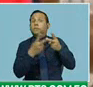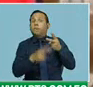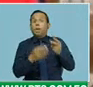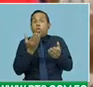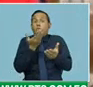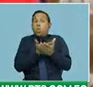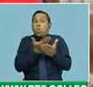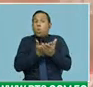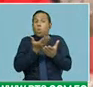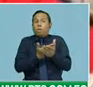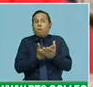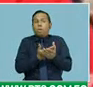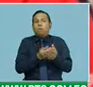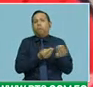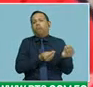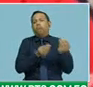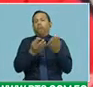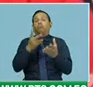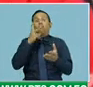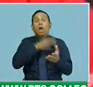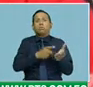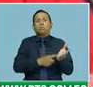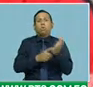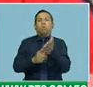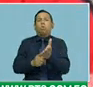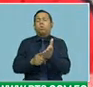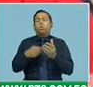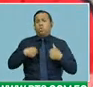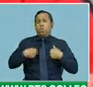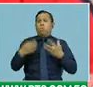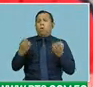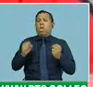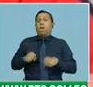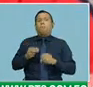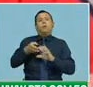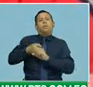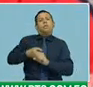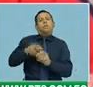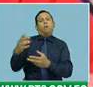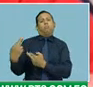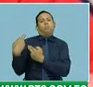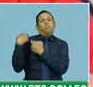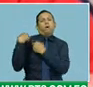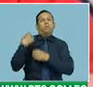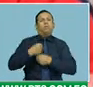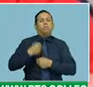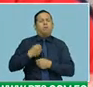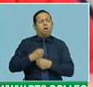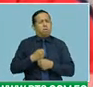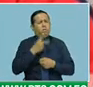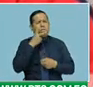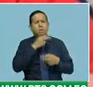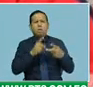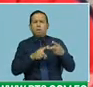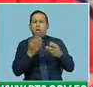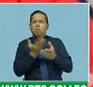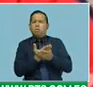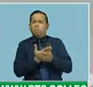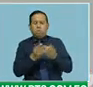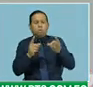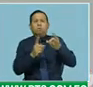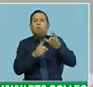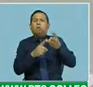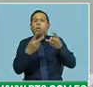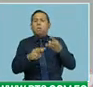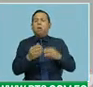el concurso de oposición y mérito. Y el tercer punto son los hechos concernientes a la indebida arrogación de funciones.